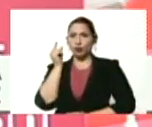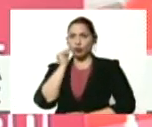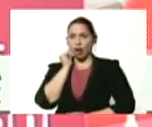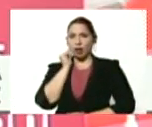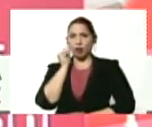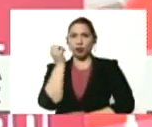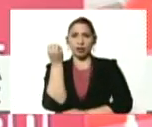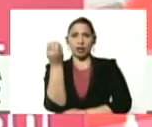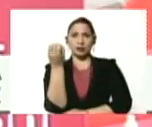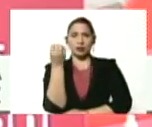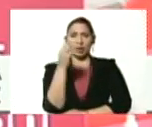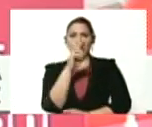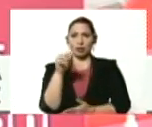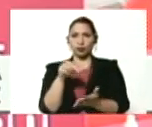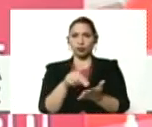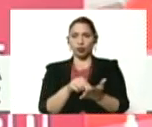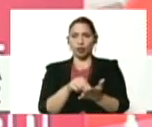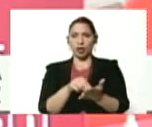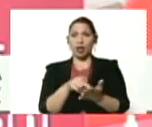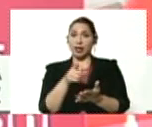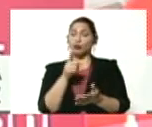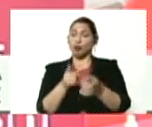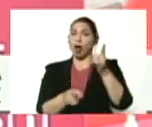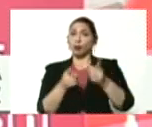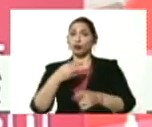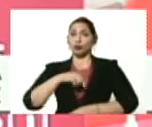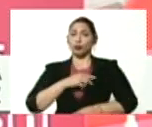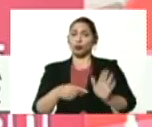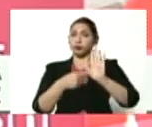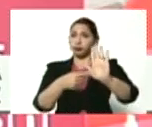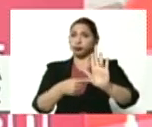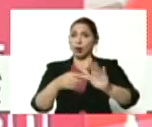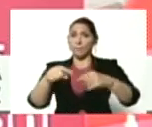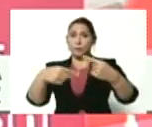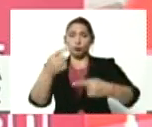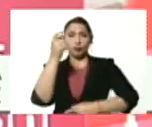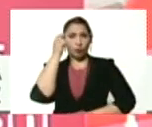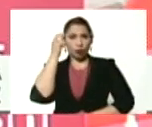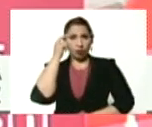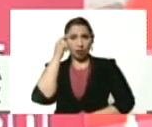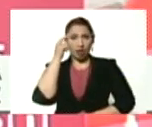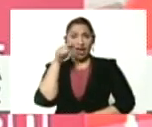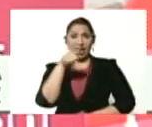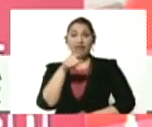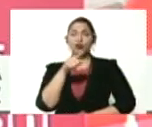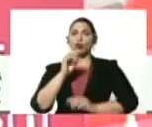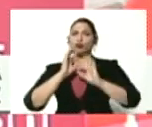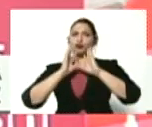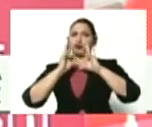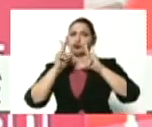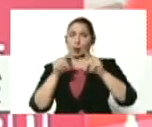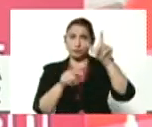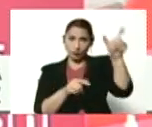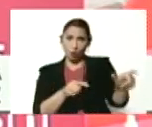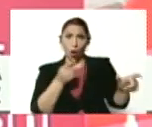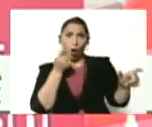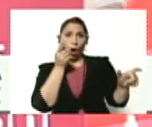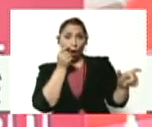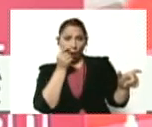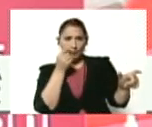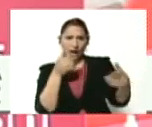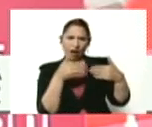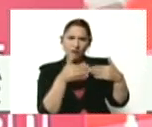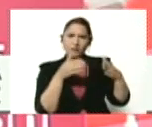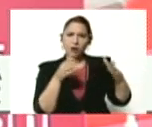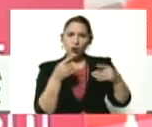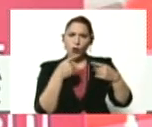la Asamblea Nacional. Eso es algo que vamos a mostrar en los próximos días, porque parte de esta confesión ha permitido abrir